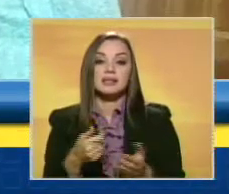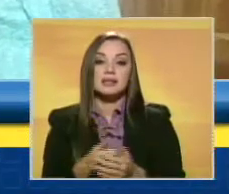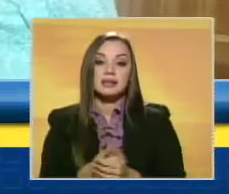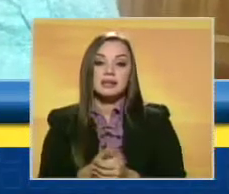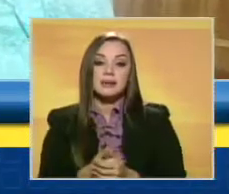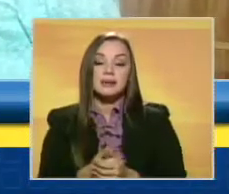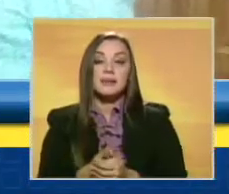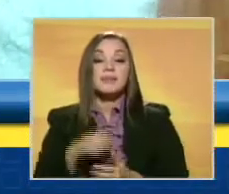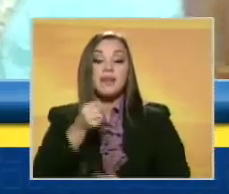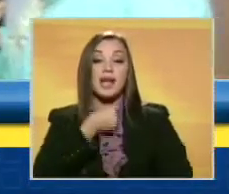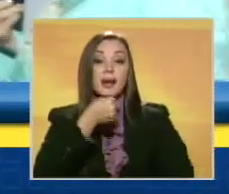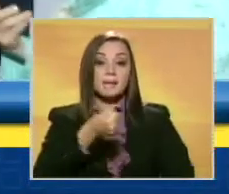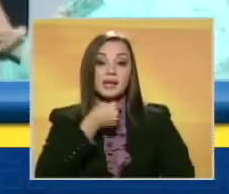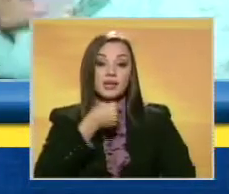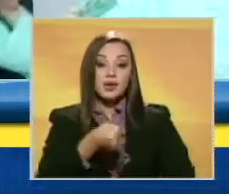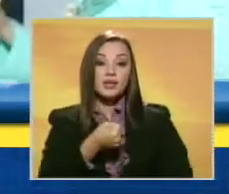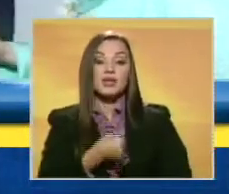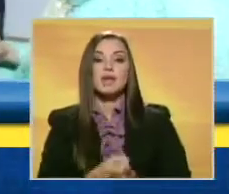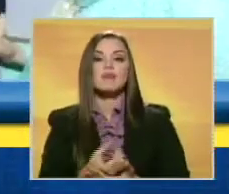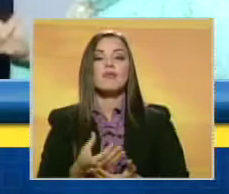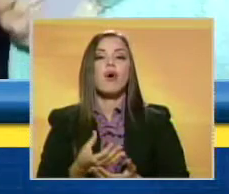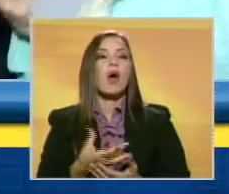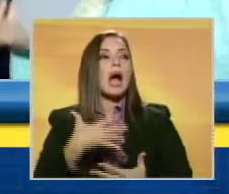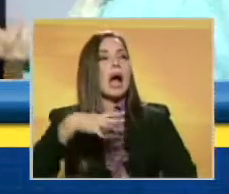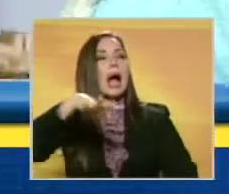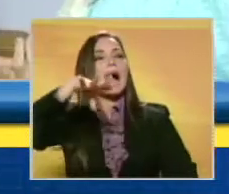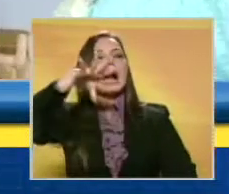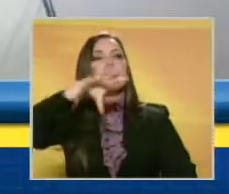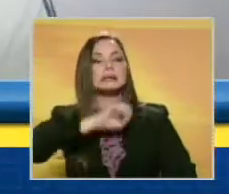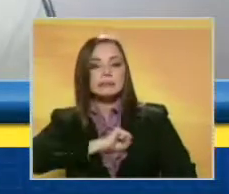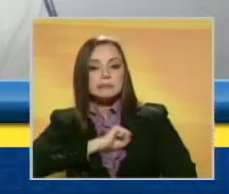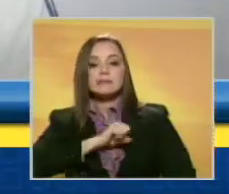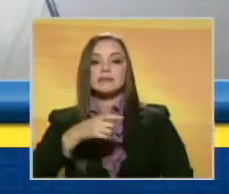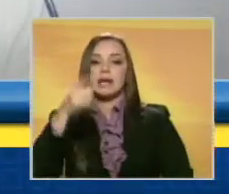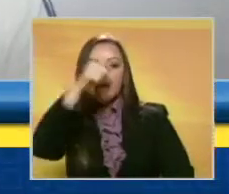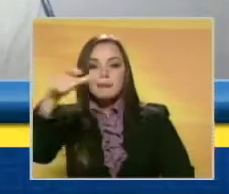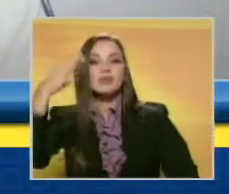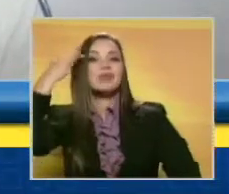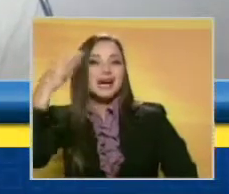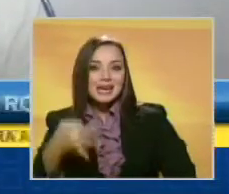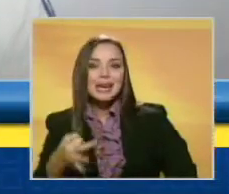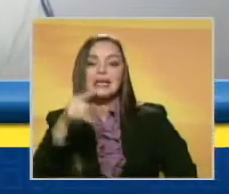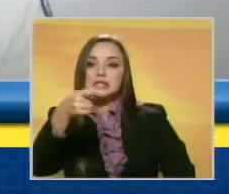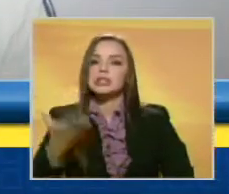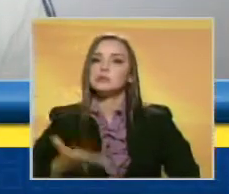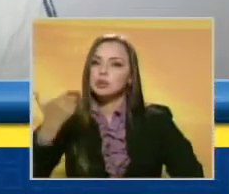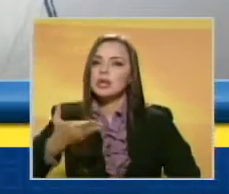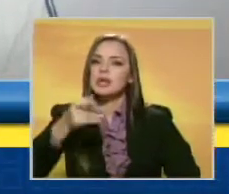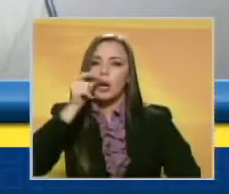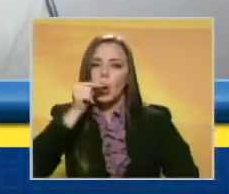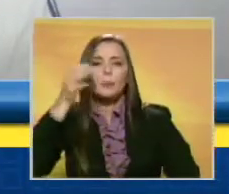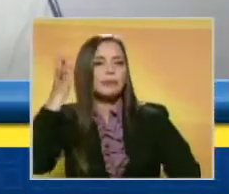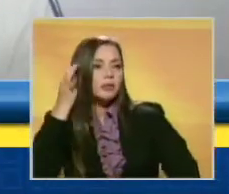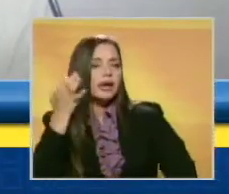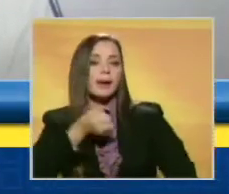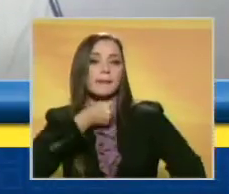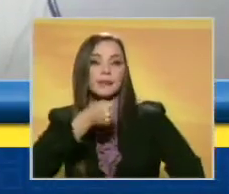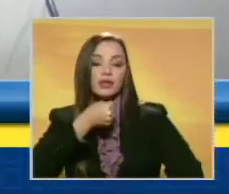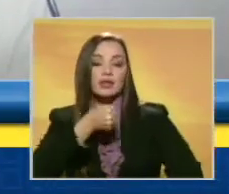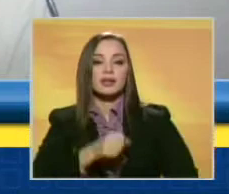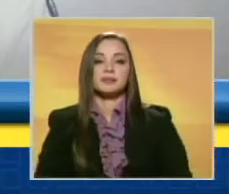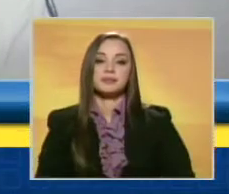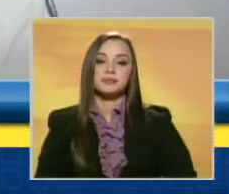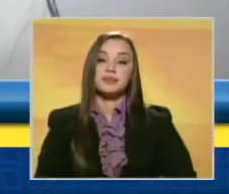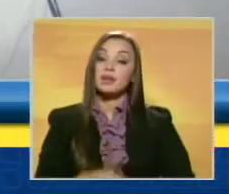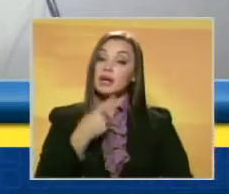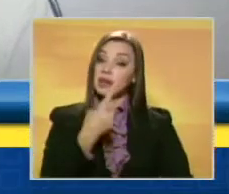hacer que el periodismo retome la confianza de la ciudadanía. Creo que esta ponencia es sumamente importante para que los